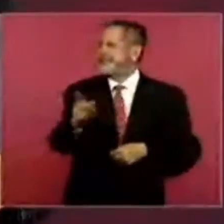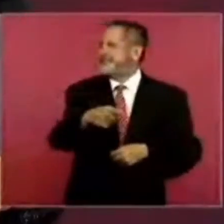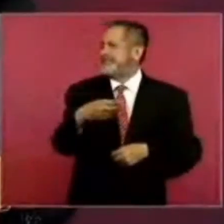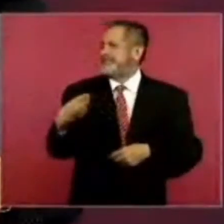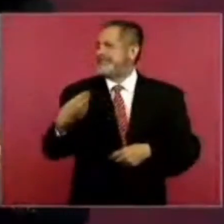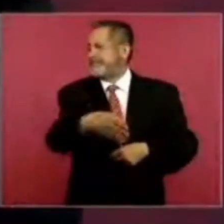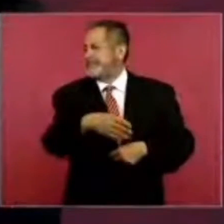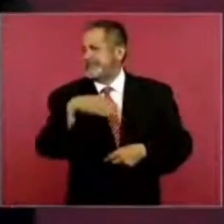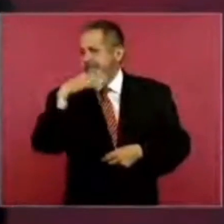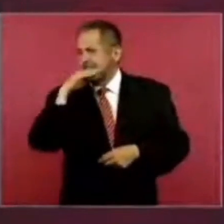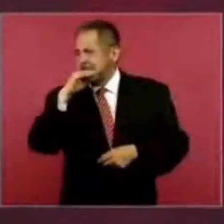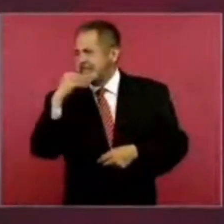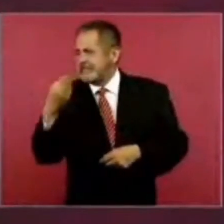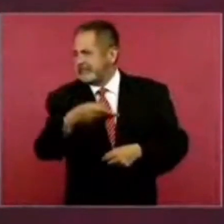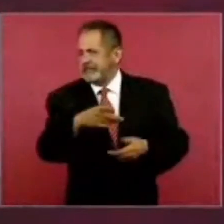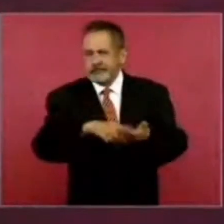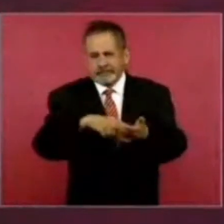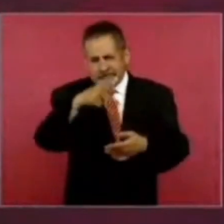y